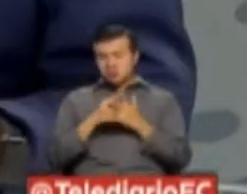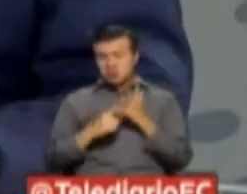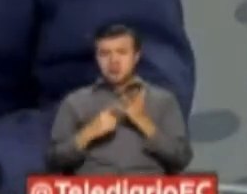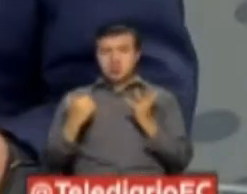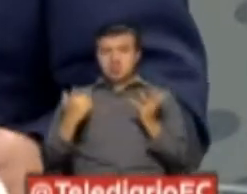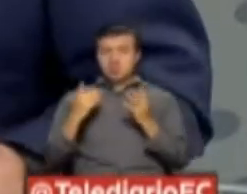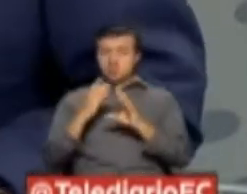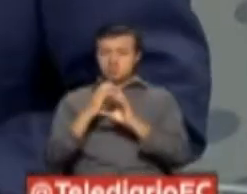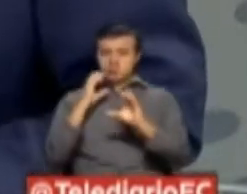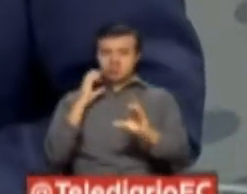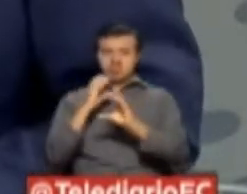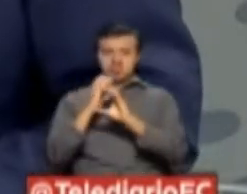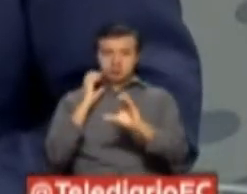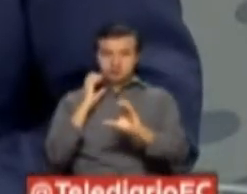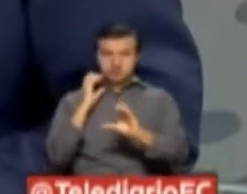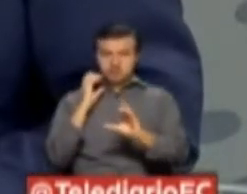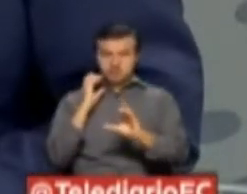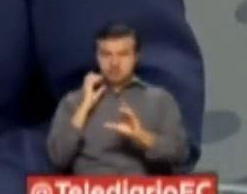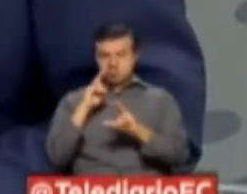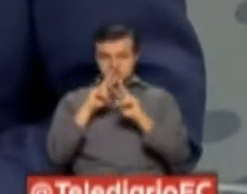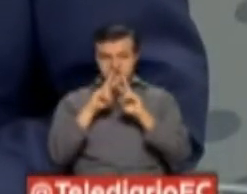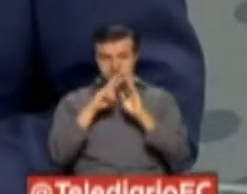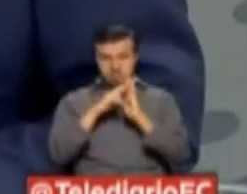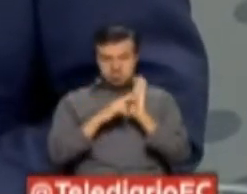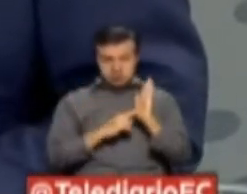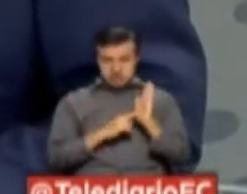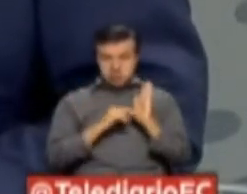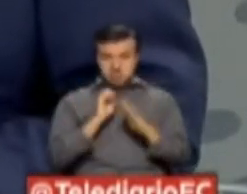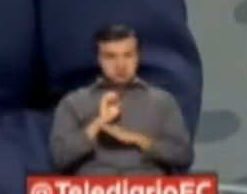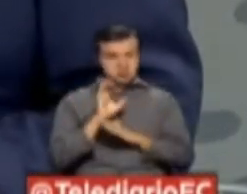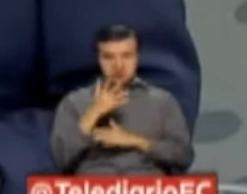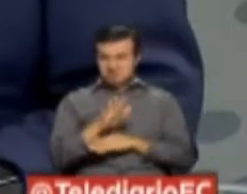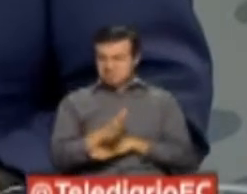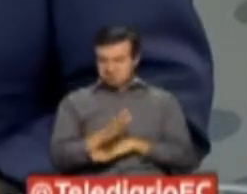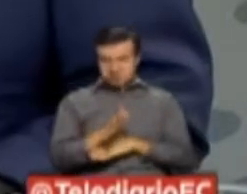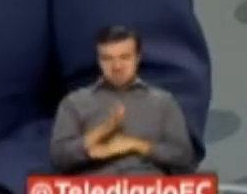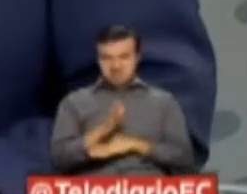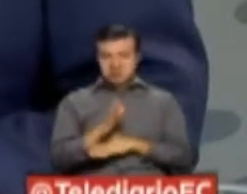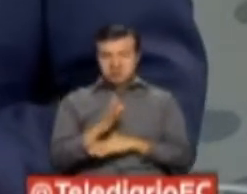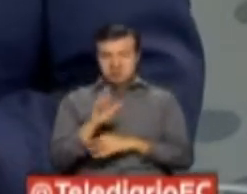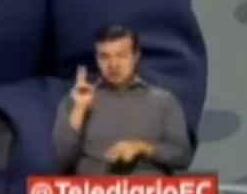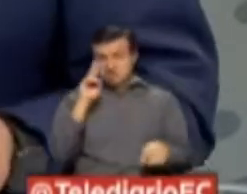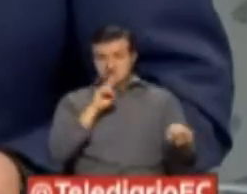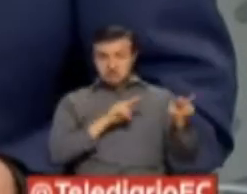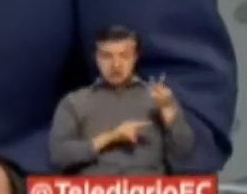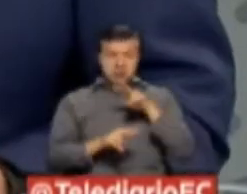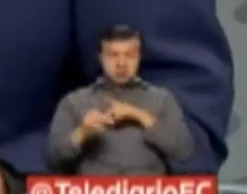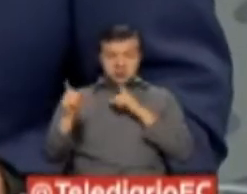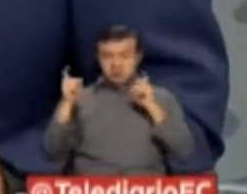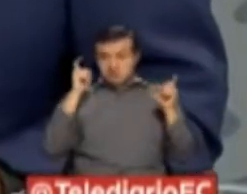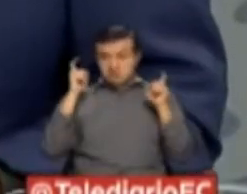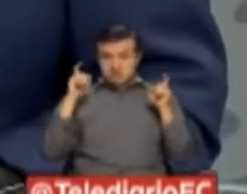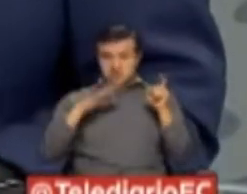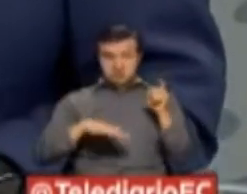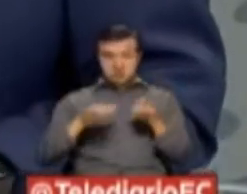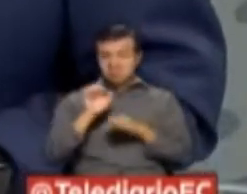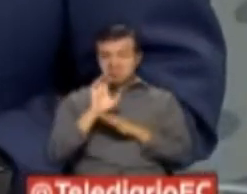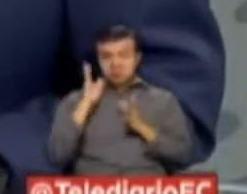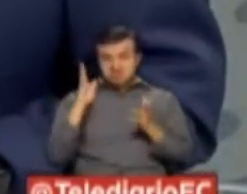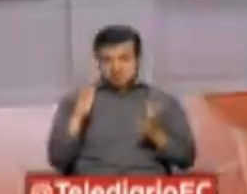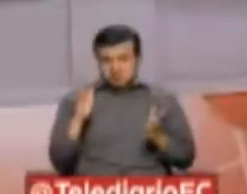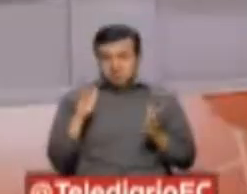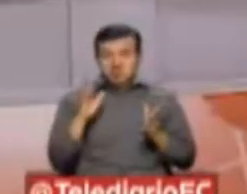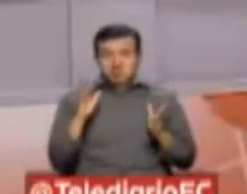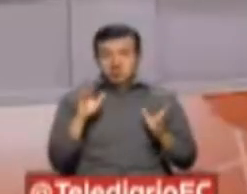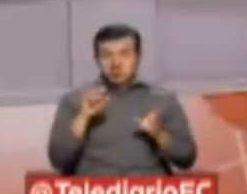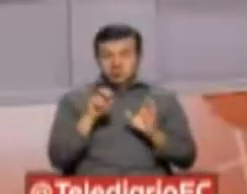trata de una unidad que no había sido registrada en el país que no estaba siendo sometida a los controles locales que venía